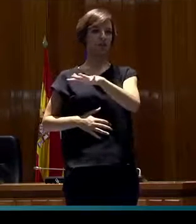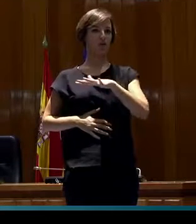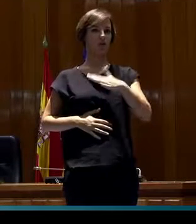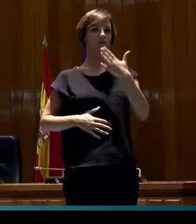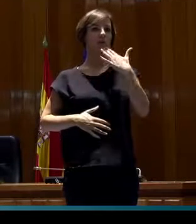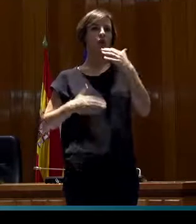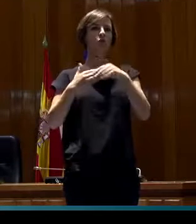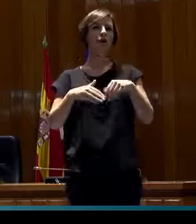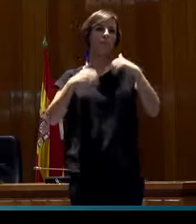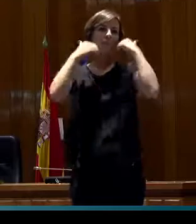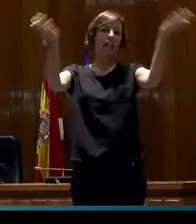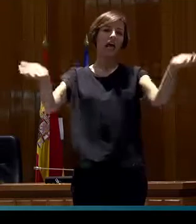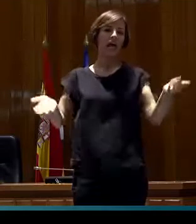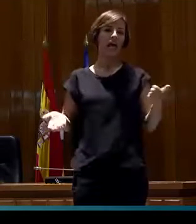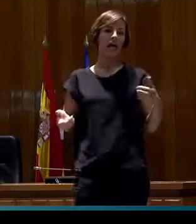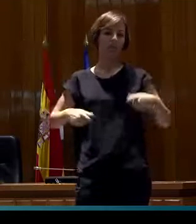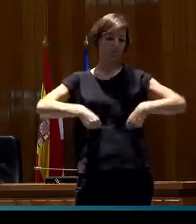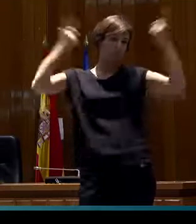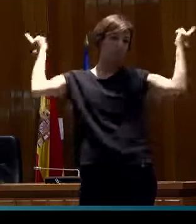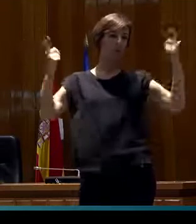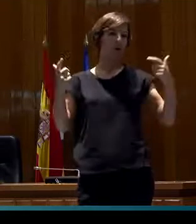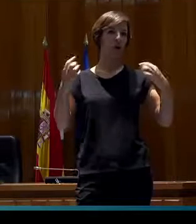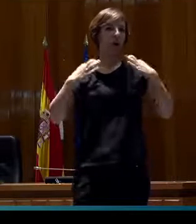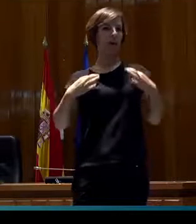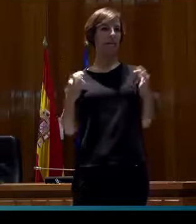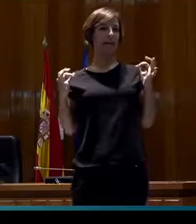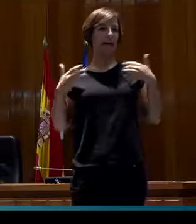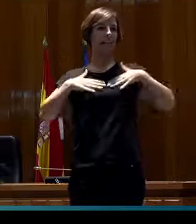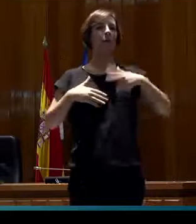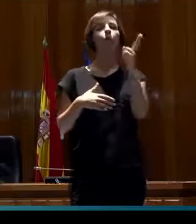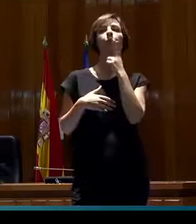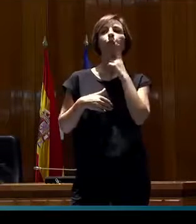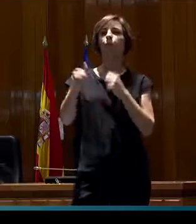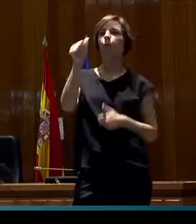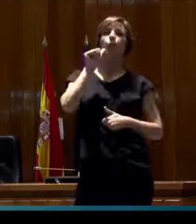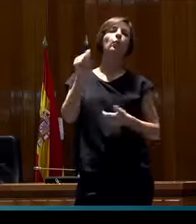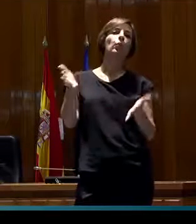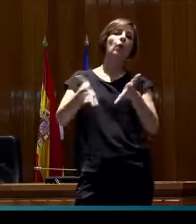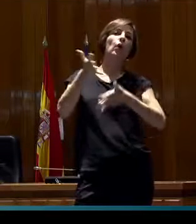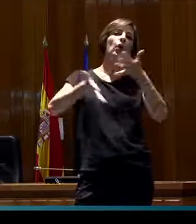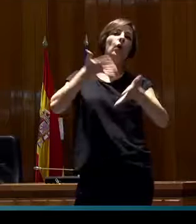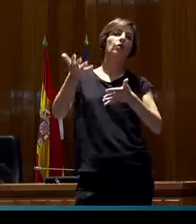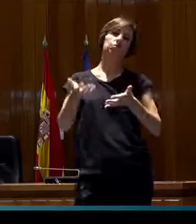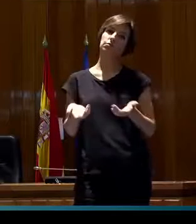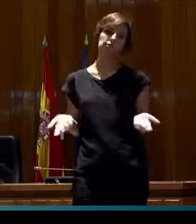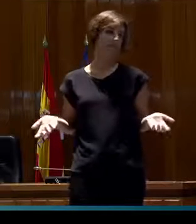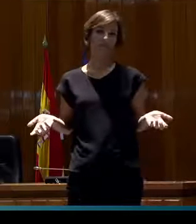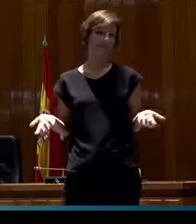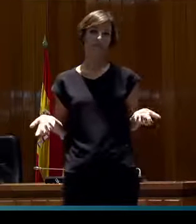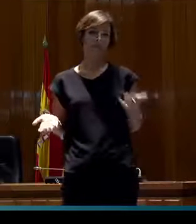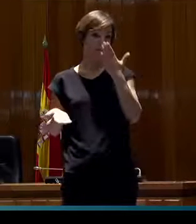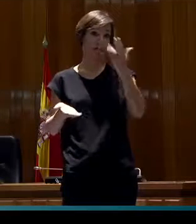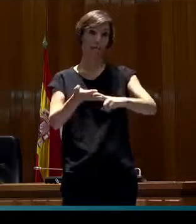cualquier manera, en manga de camisa, en camisa interior, fumando, bebiendo, acunando al bebé mientras estoy interpretando,